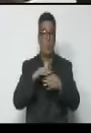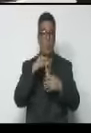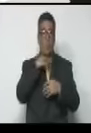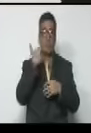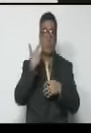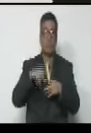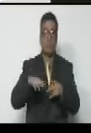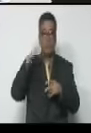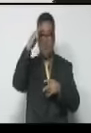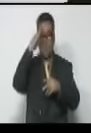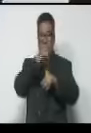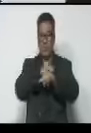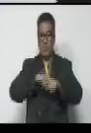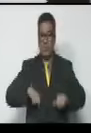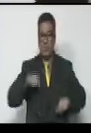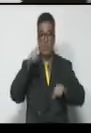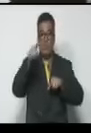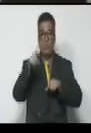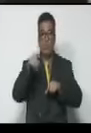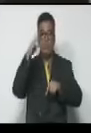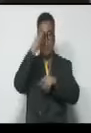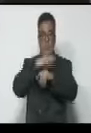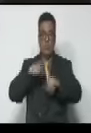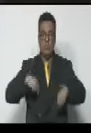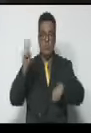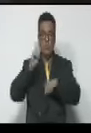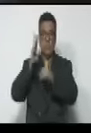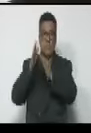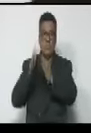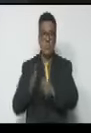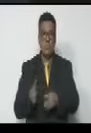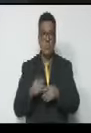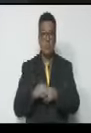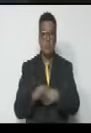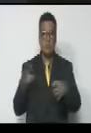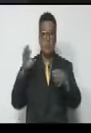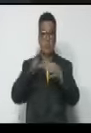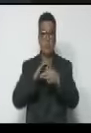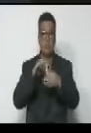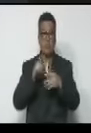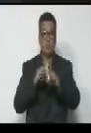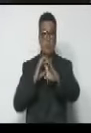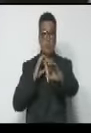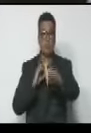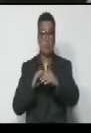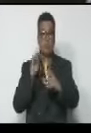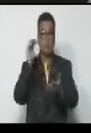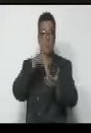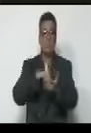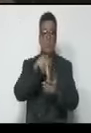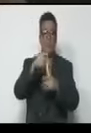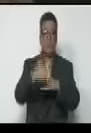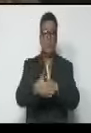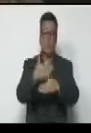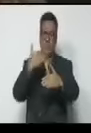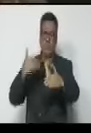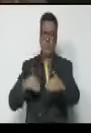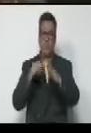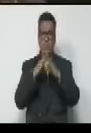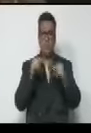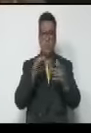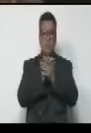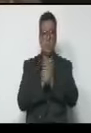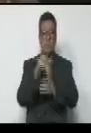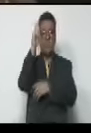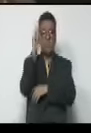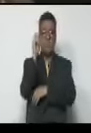del teniente exmilitar venezolano al Tren de Aragua. ¿Qué hay detrás de todo esto, colegas